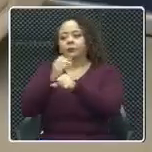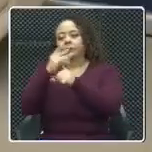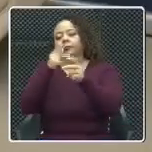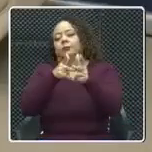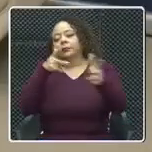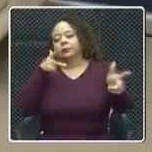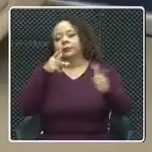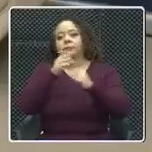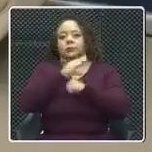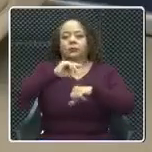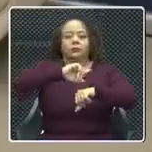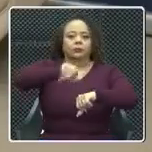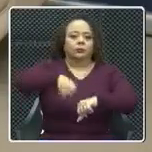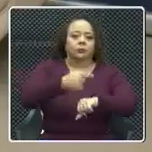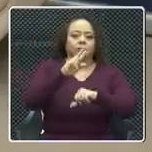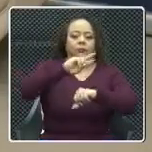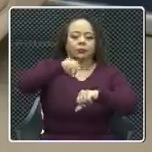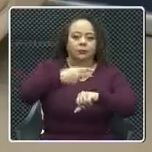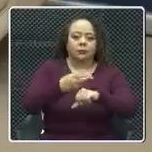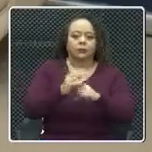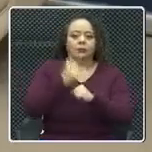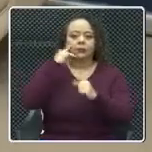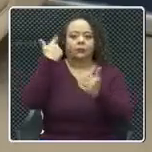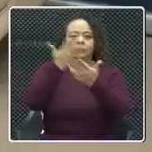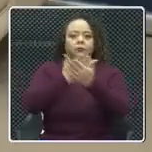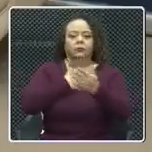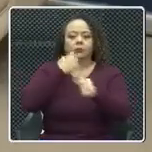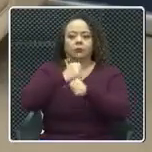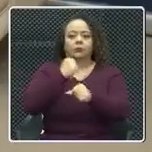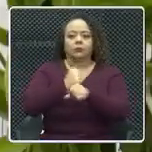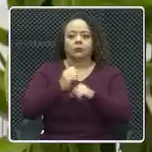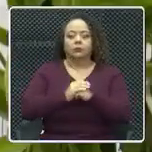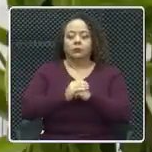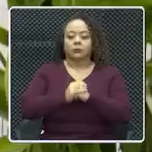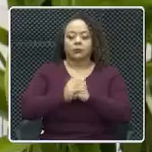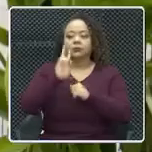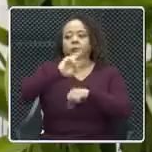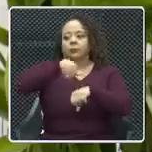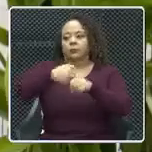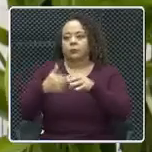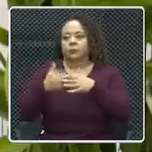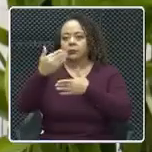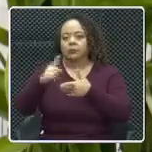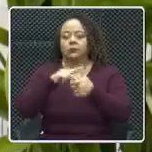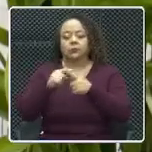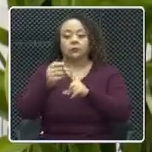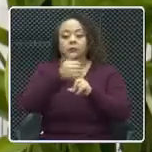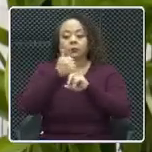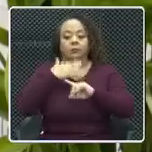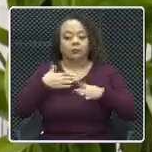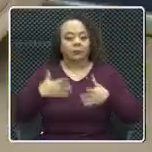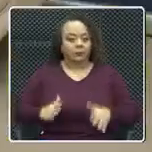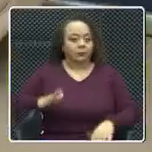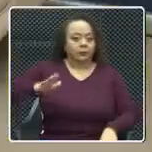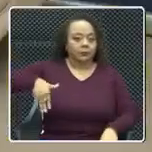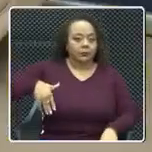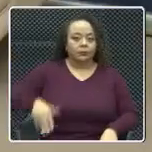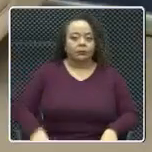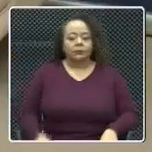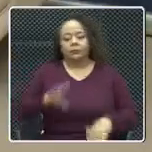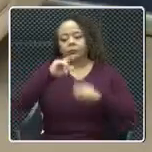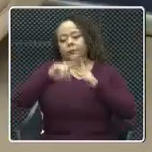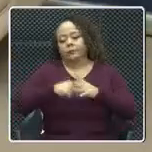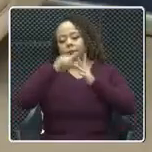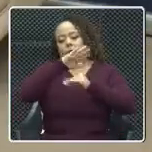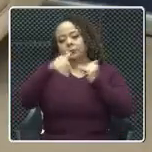presas, ¿verdad? Duro 2 horas para llegar a mi trabajo, sí, más terrible. 2 horas después, entonces recojo a mis hijos tarde. Y empieza